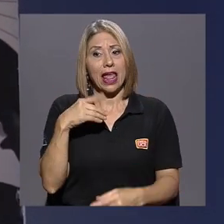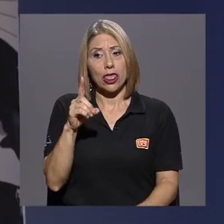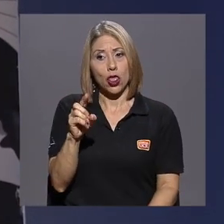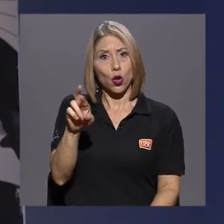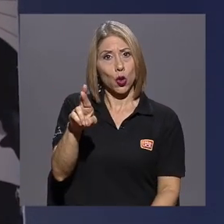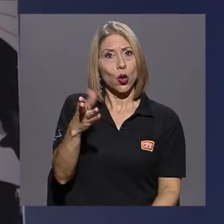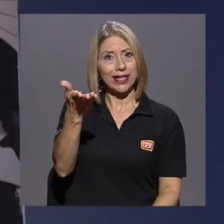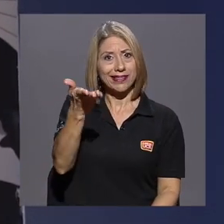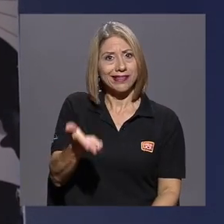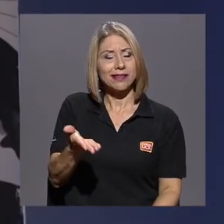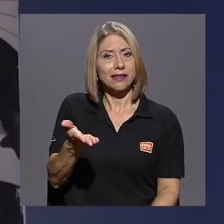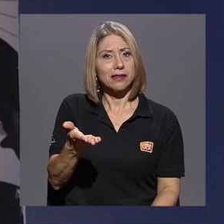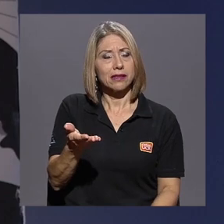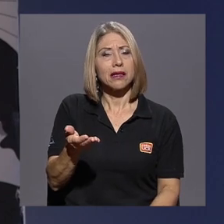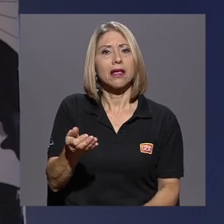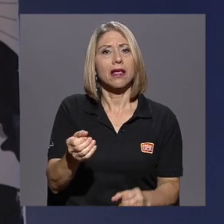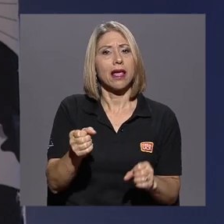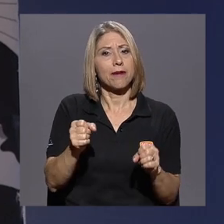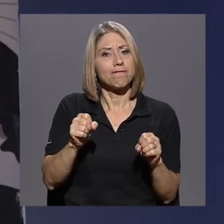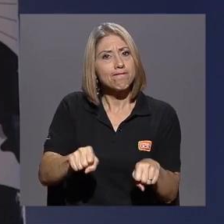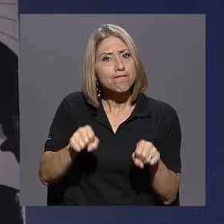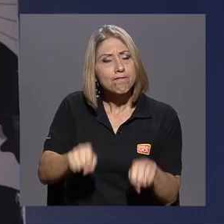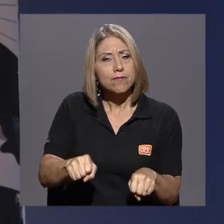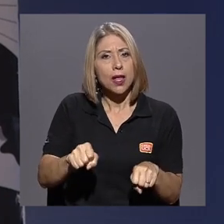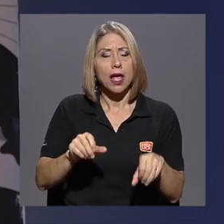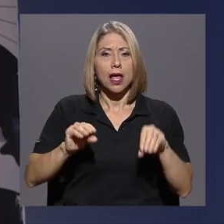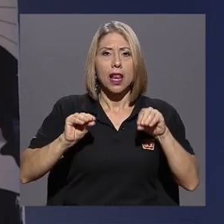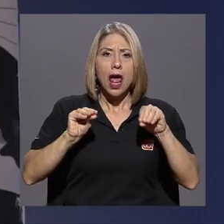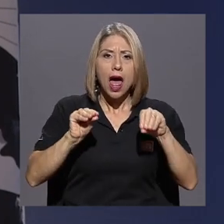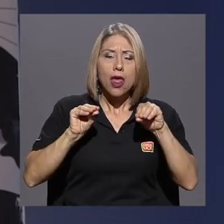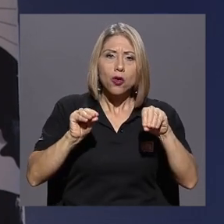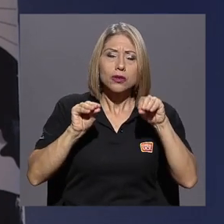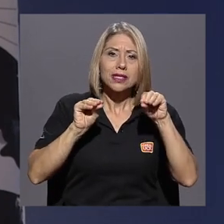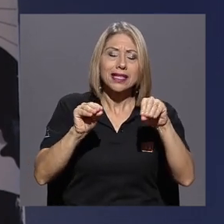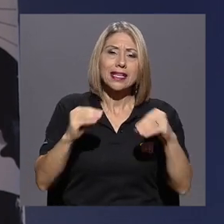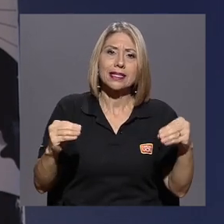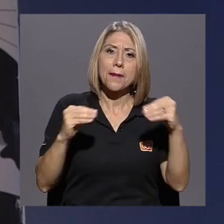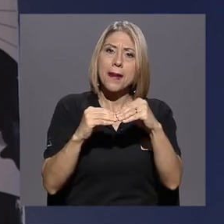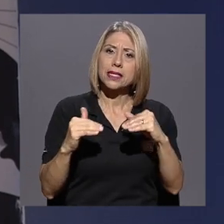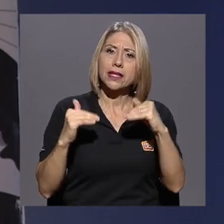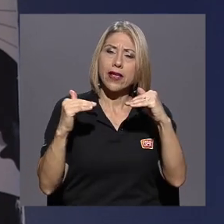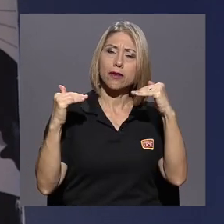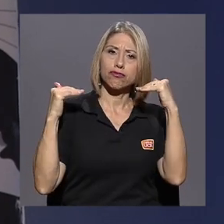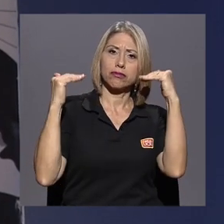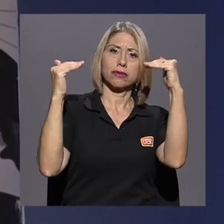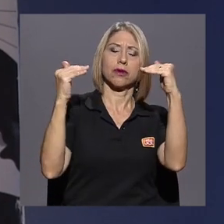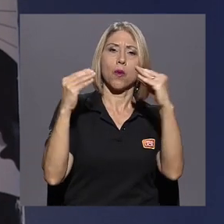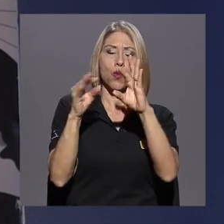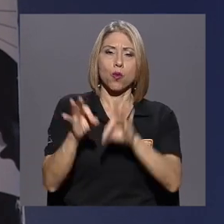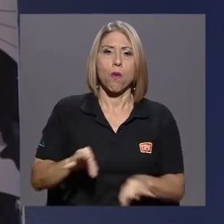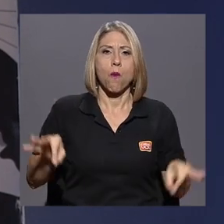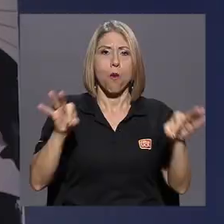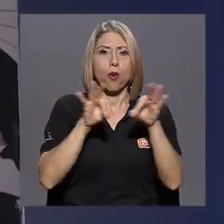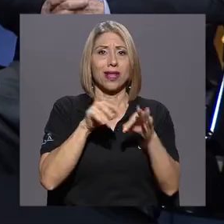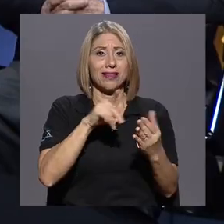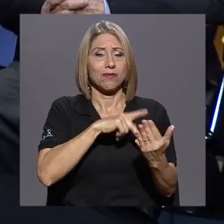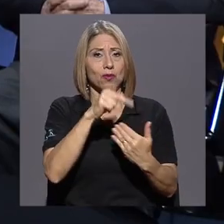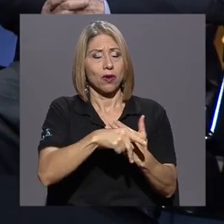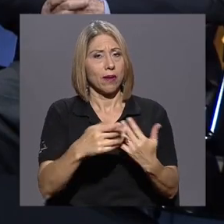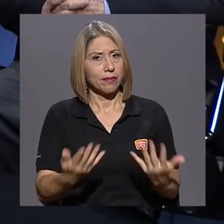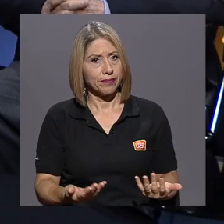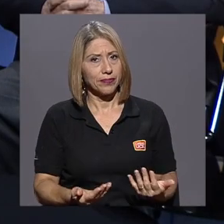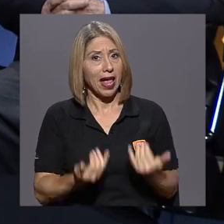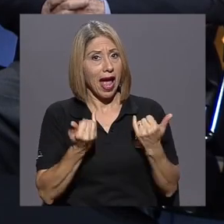¿verdad? Que hacen posible que la docencia sea cada vez de mayor nivel. Eso es muy importante en un programa como estos.